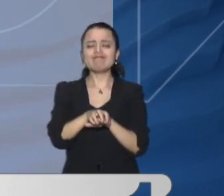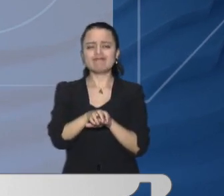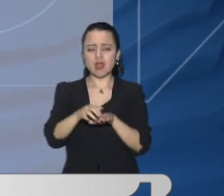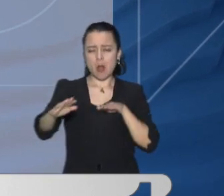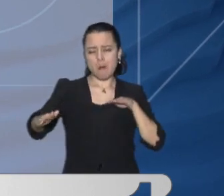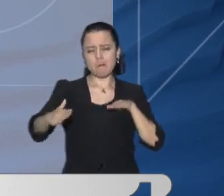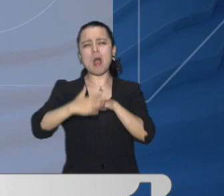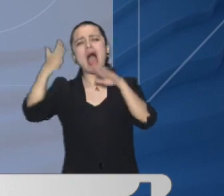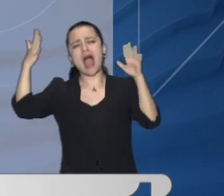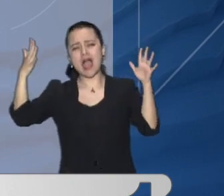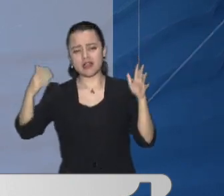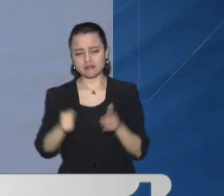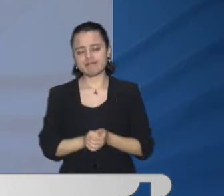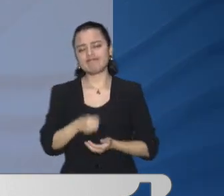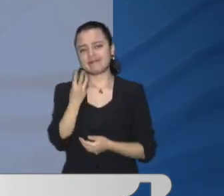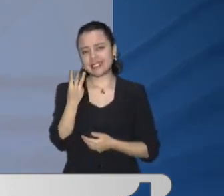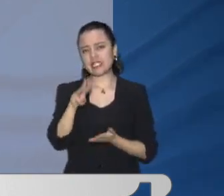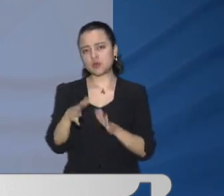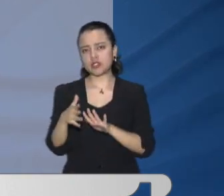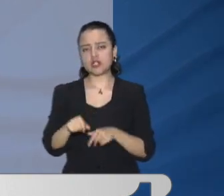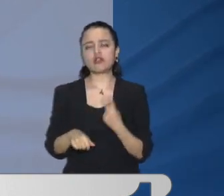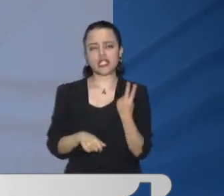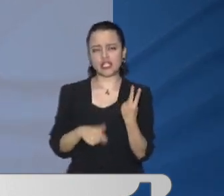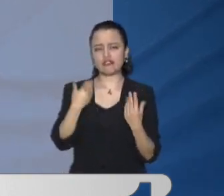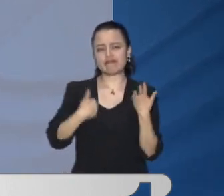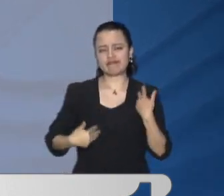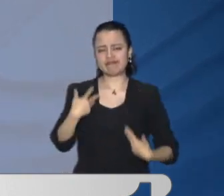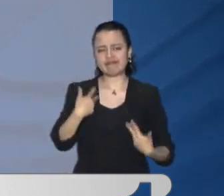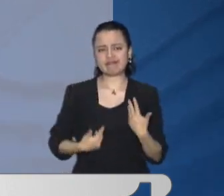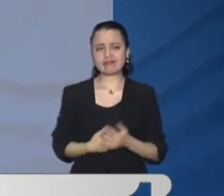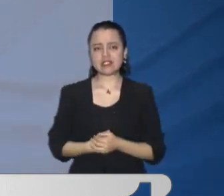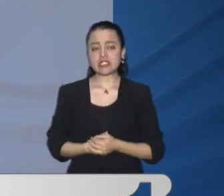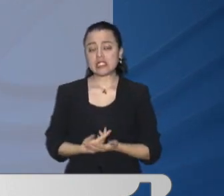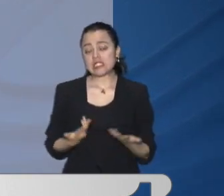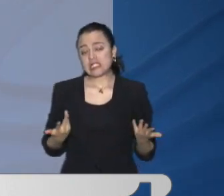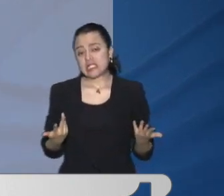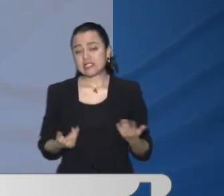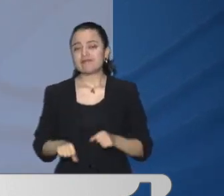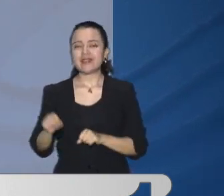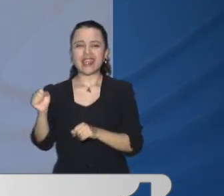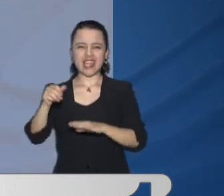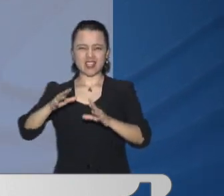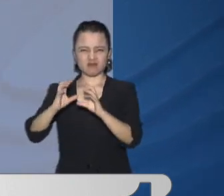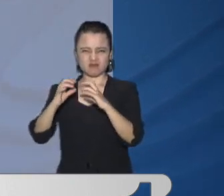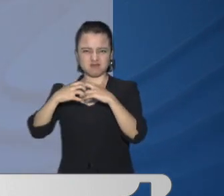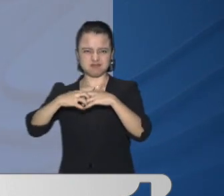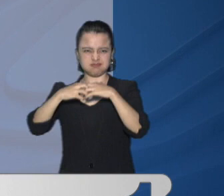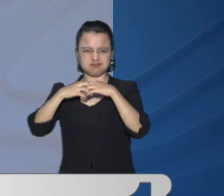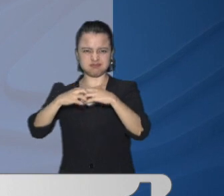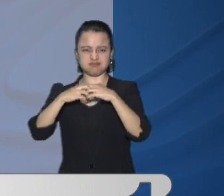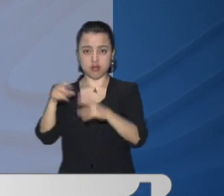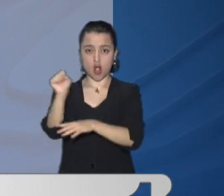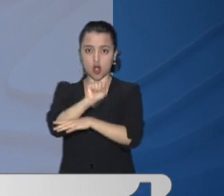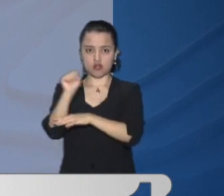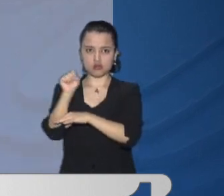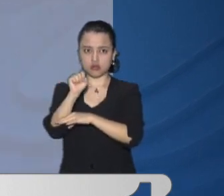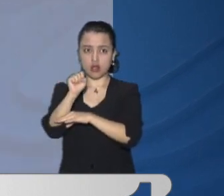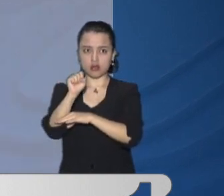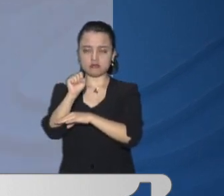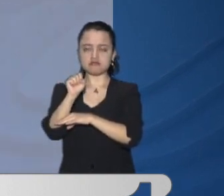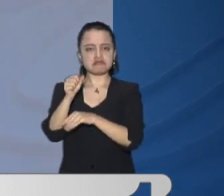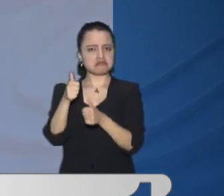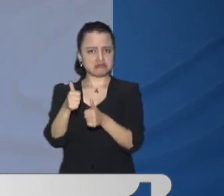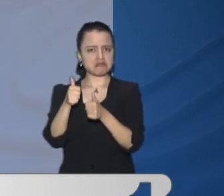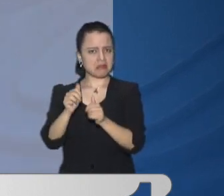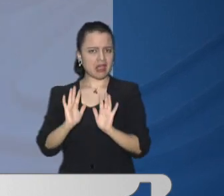personas ocupantes del vehículo perdieron la vida y 2 más resultaron heridas. El conductor del tractocamión resultó ileso. Las causas de